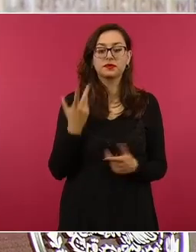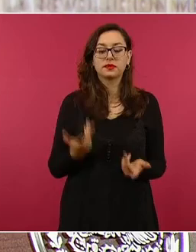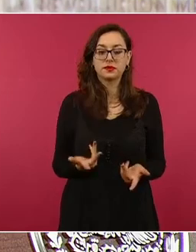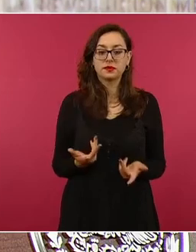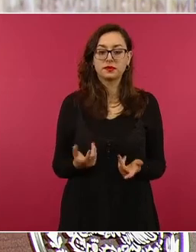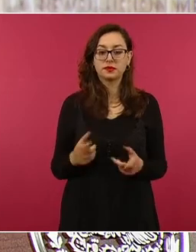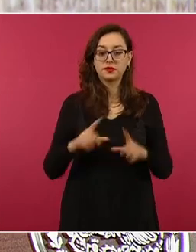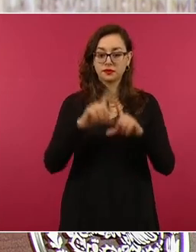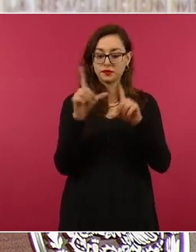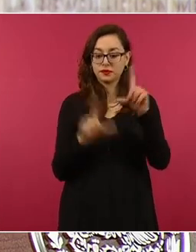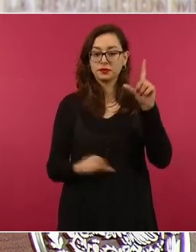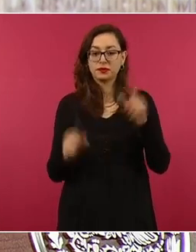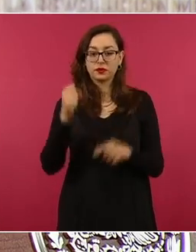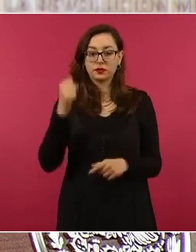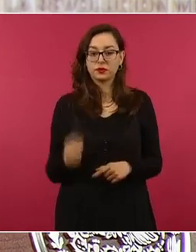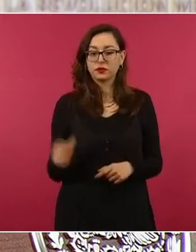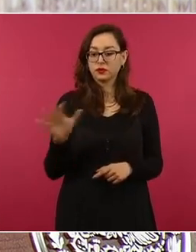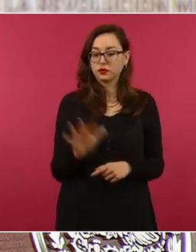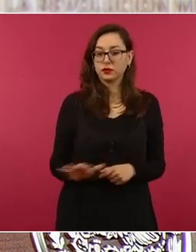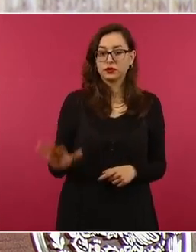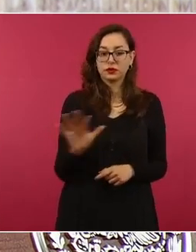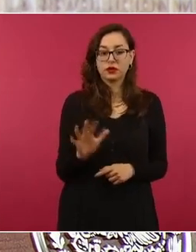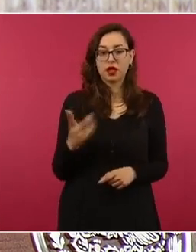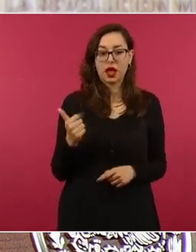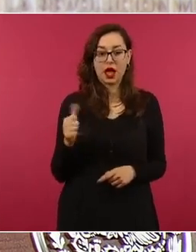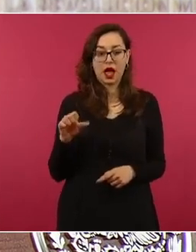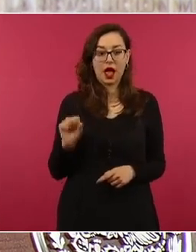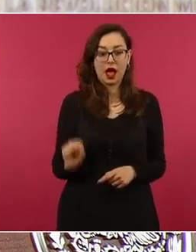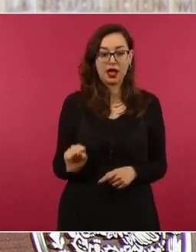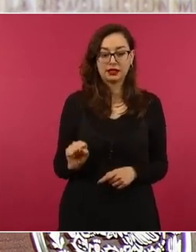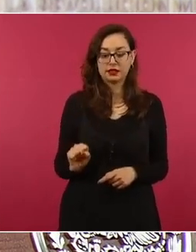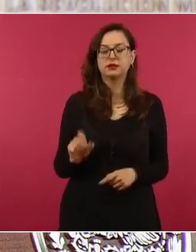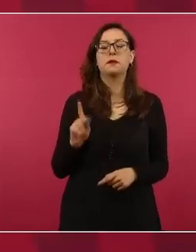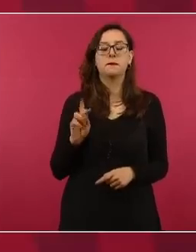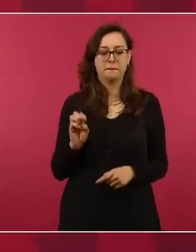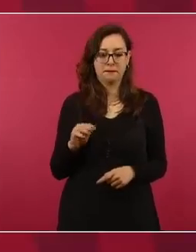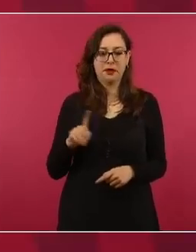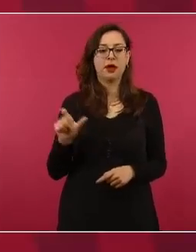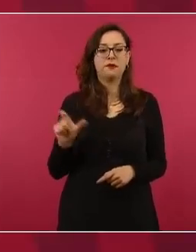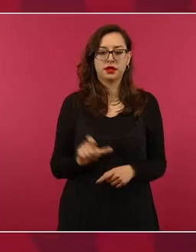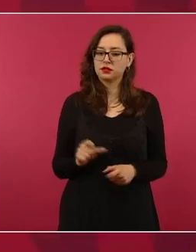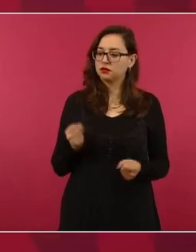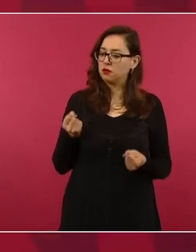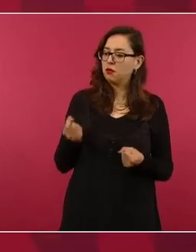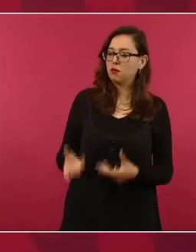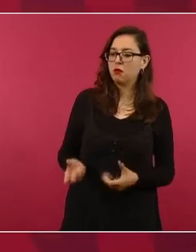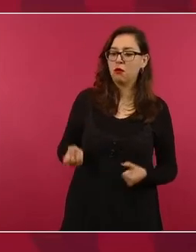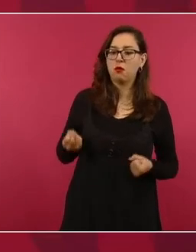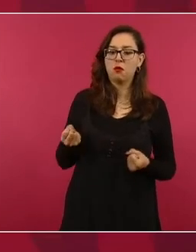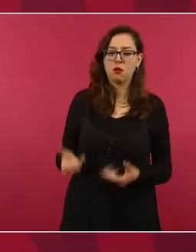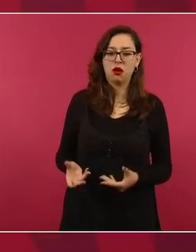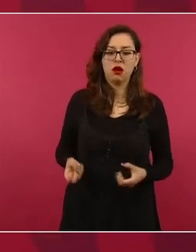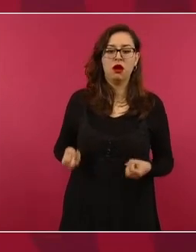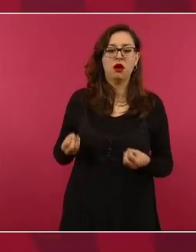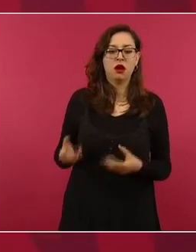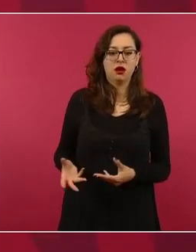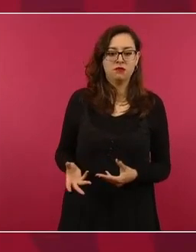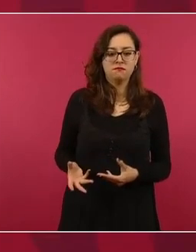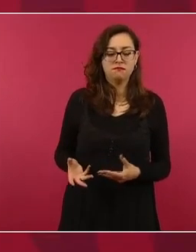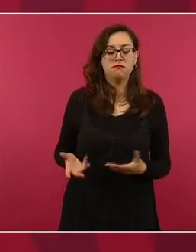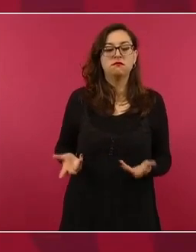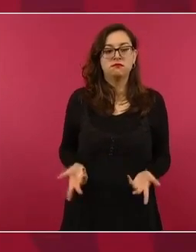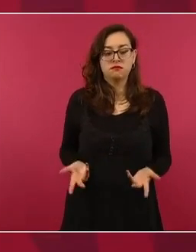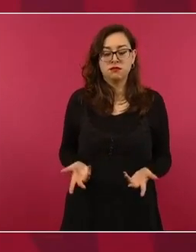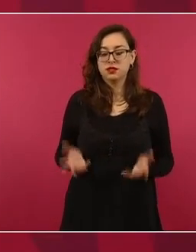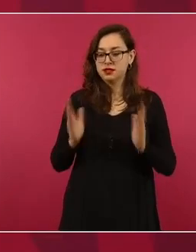sureste lo va a abastecer Pemex, porque decía yo, en los